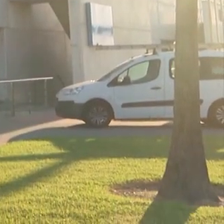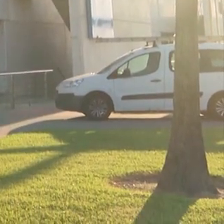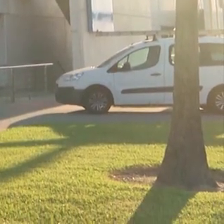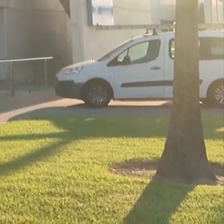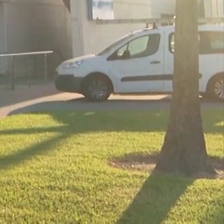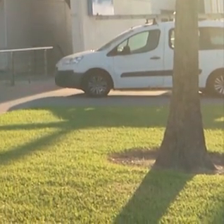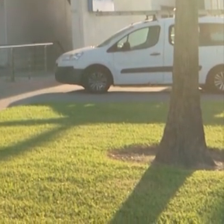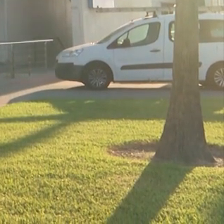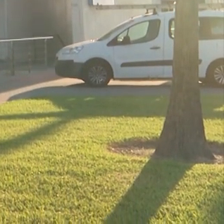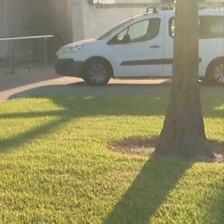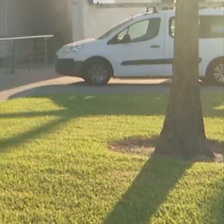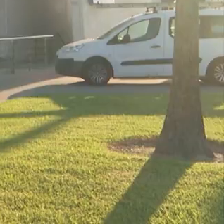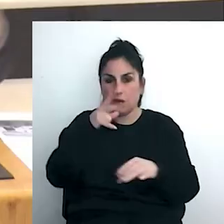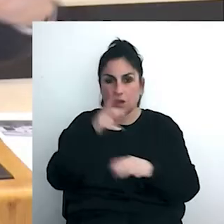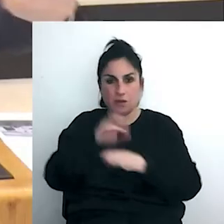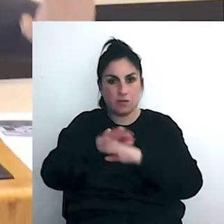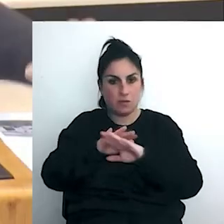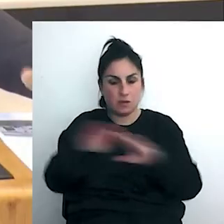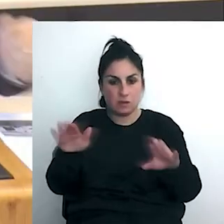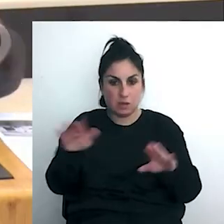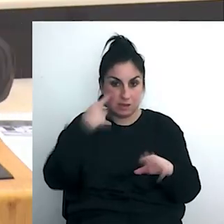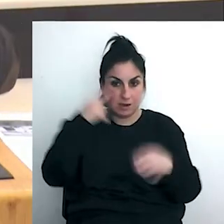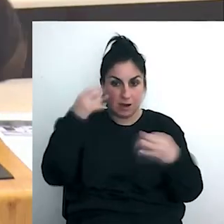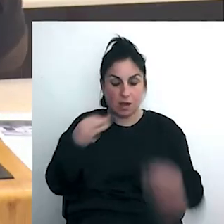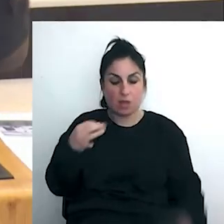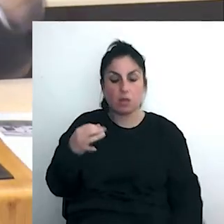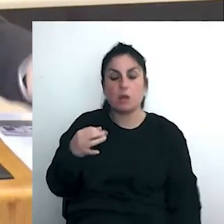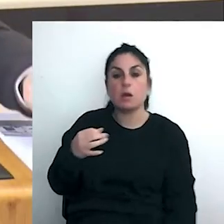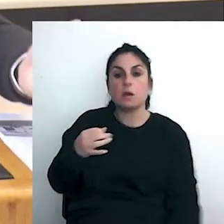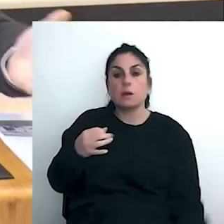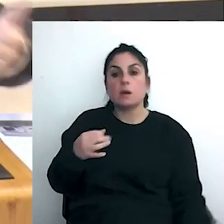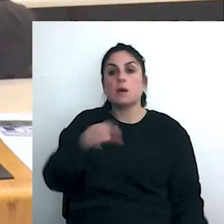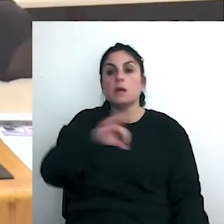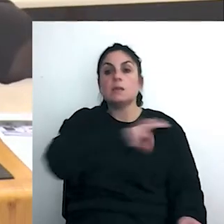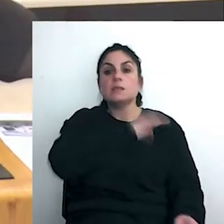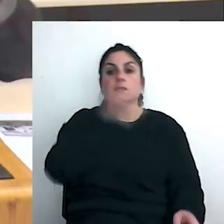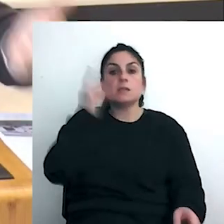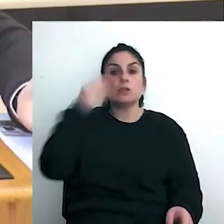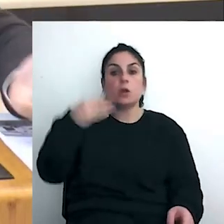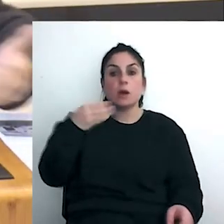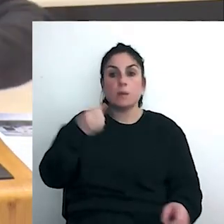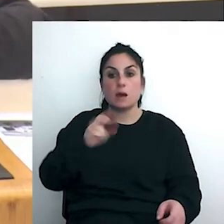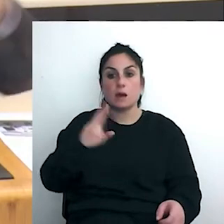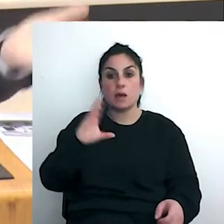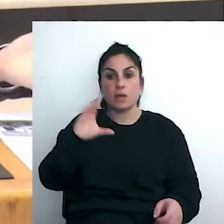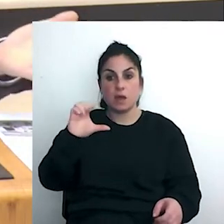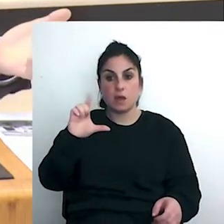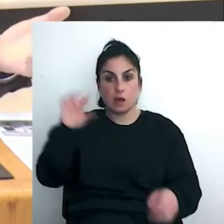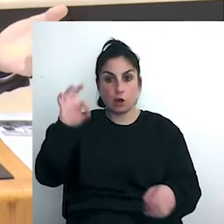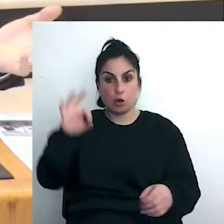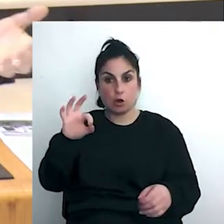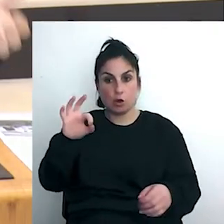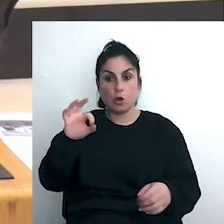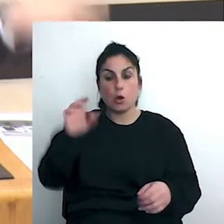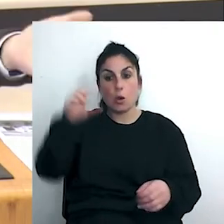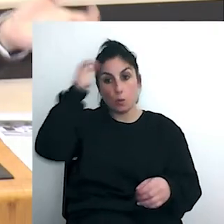del mismo hace más de un año Miren la señora Barceló llegó a mi municipio yo lo viví en primera persona se reunió con los